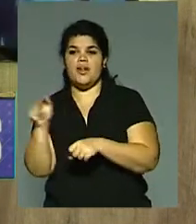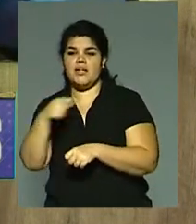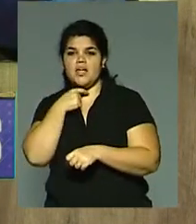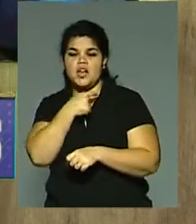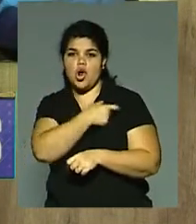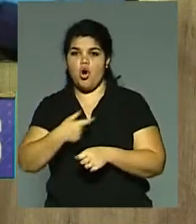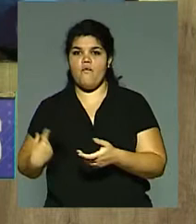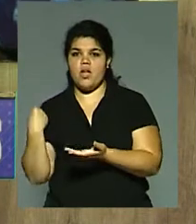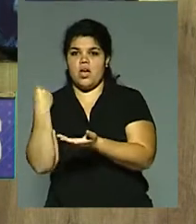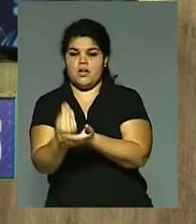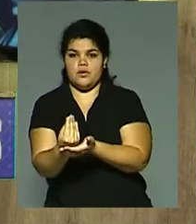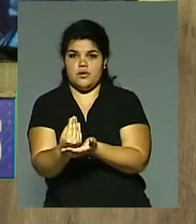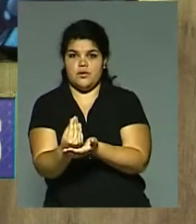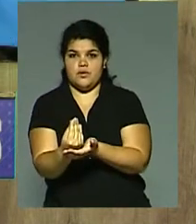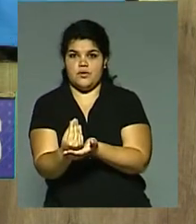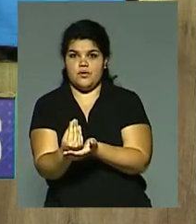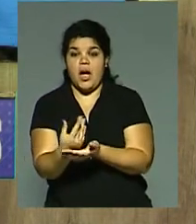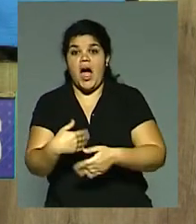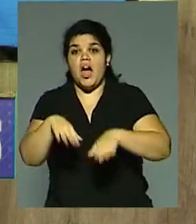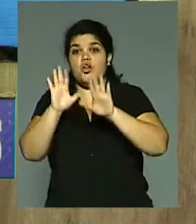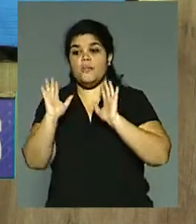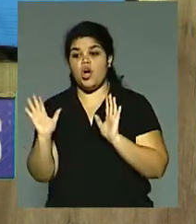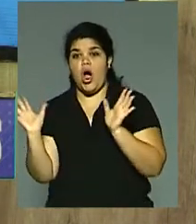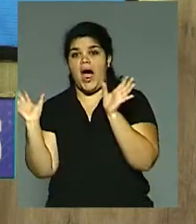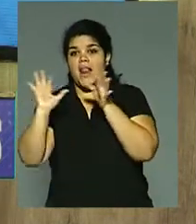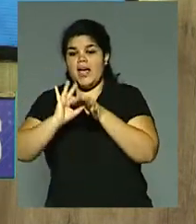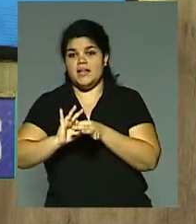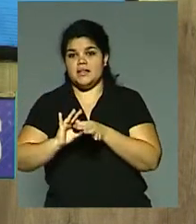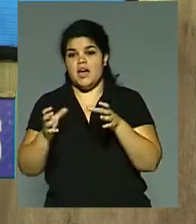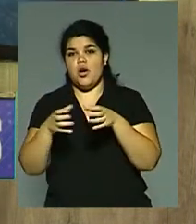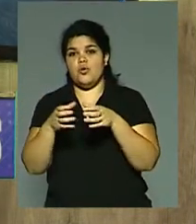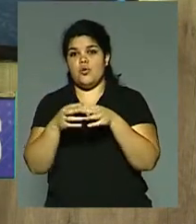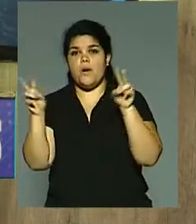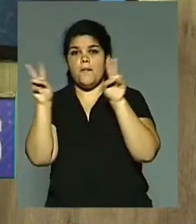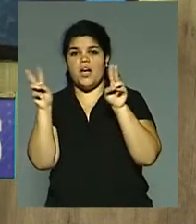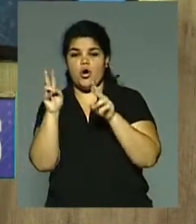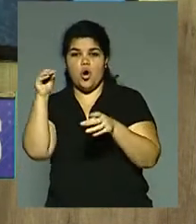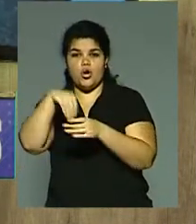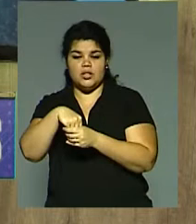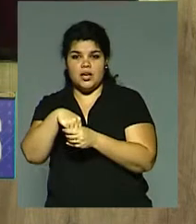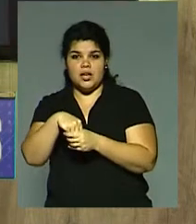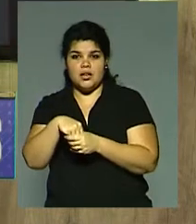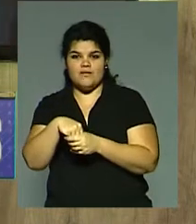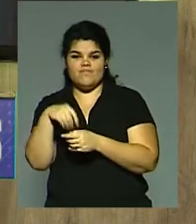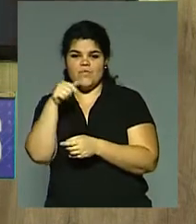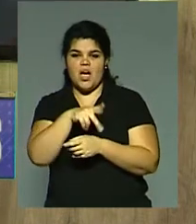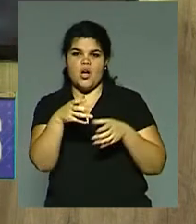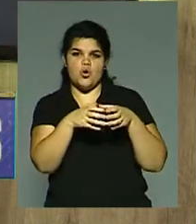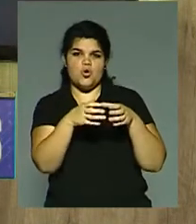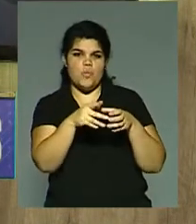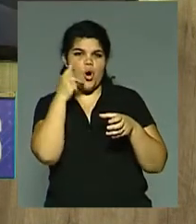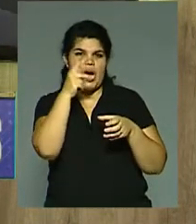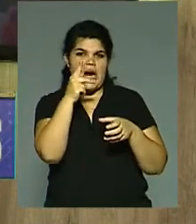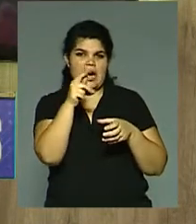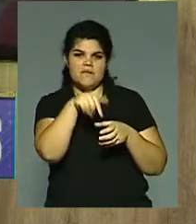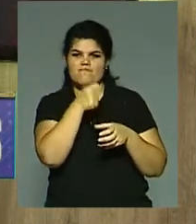su integración a una posible alianza dentro del PJ es algo que al sector kirchnerista no le agrada, uh-huh,